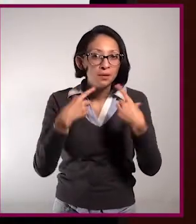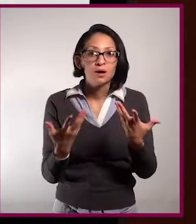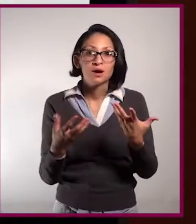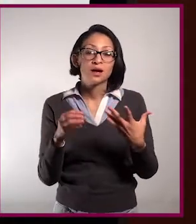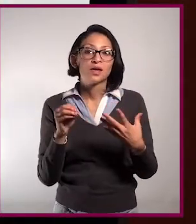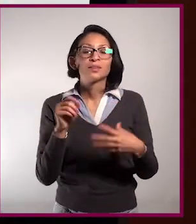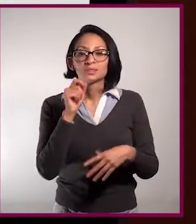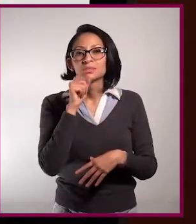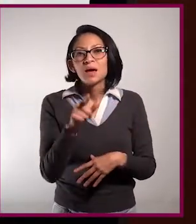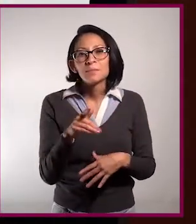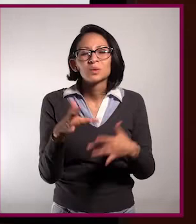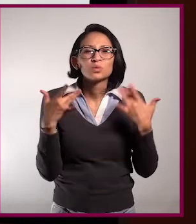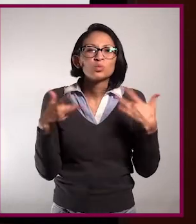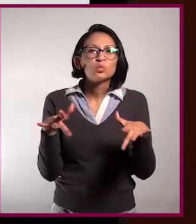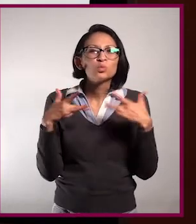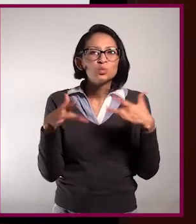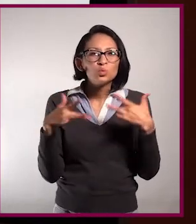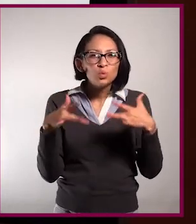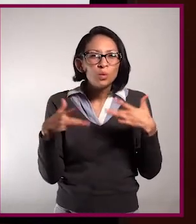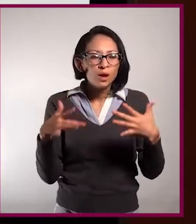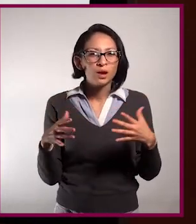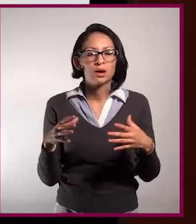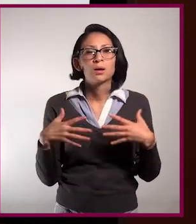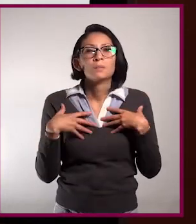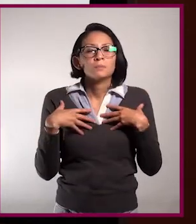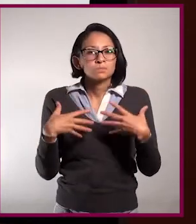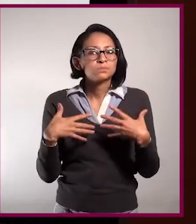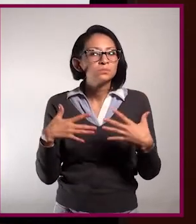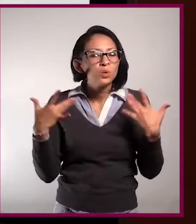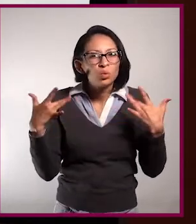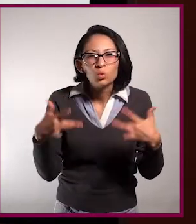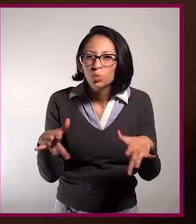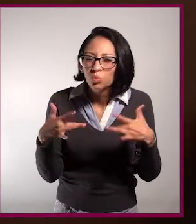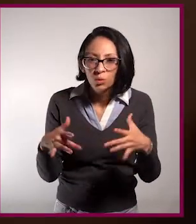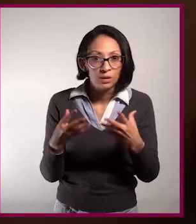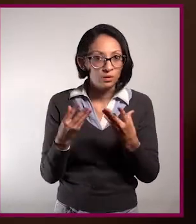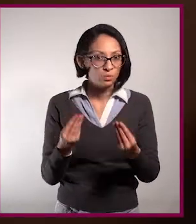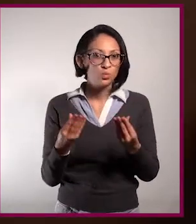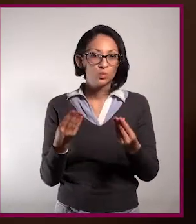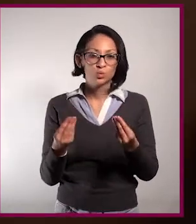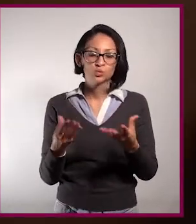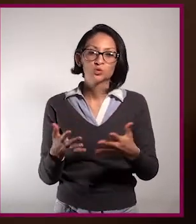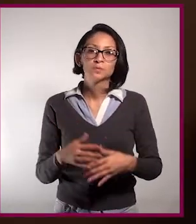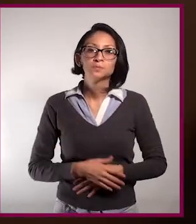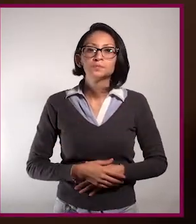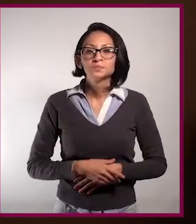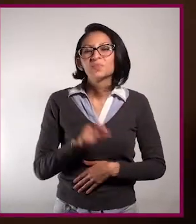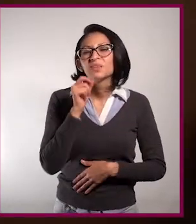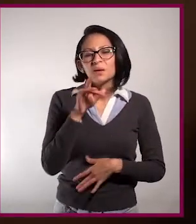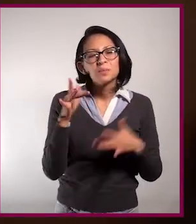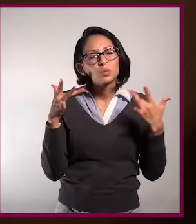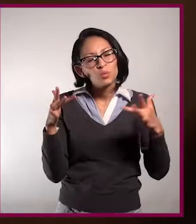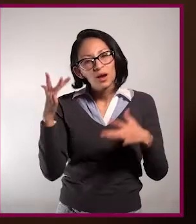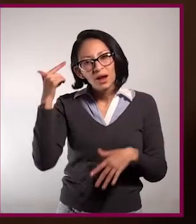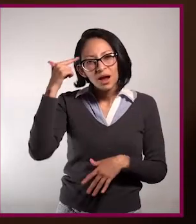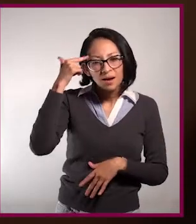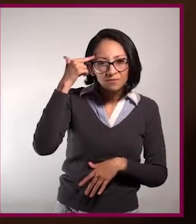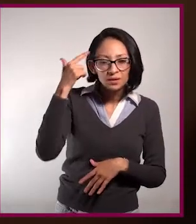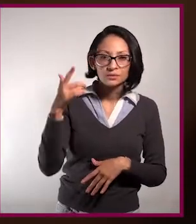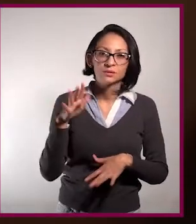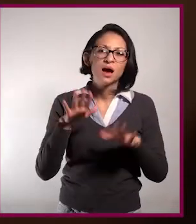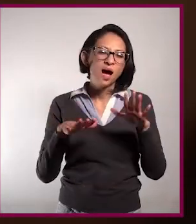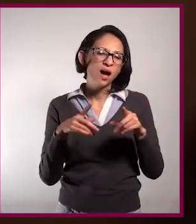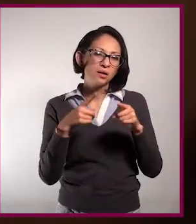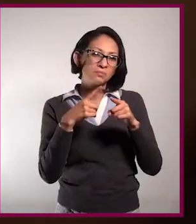todo el tiempo, hay turgencia mamaria, eso quiere decir que las mamas están muy inflamadas y les duele inclusive la